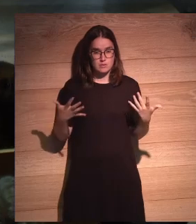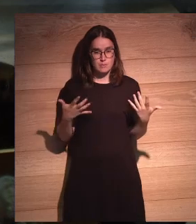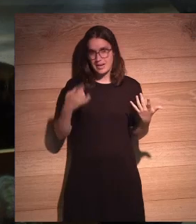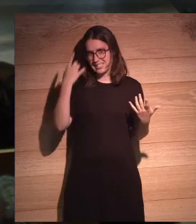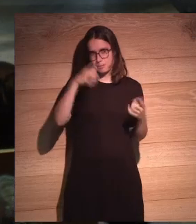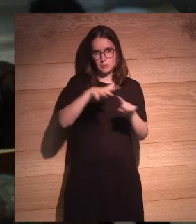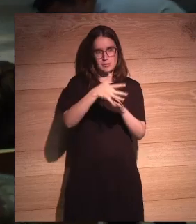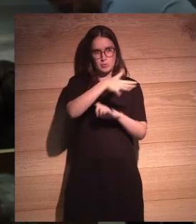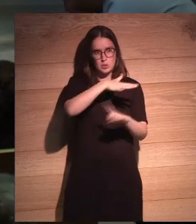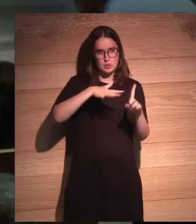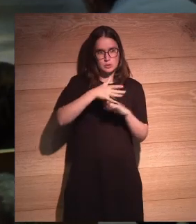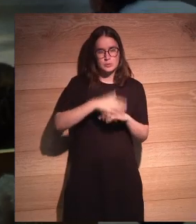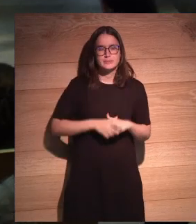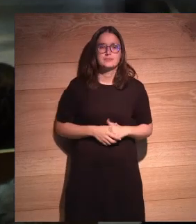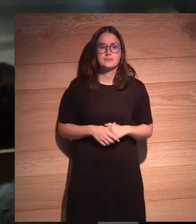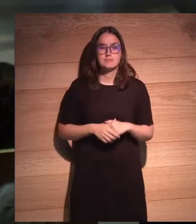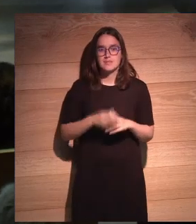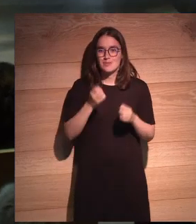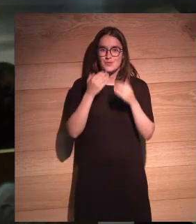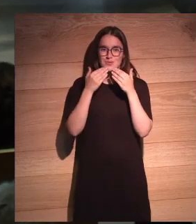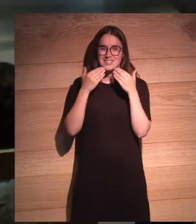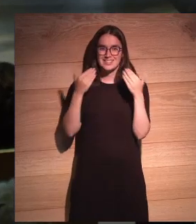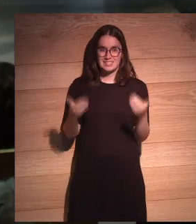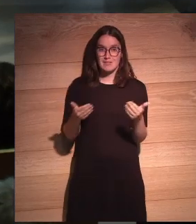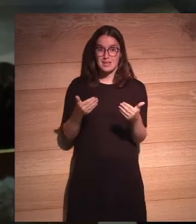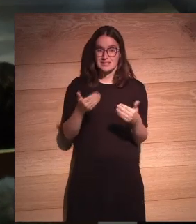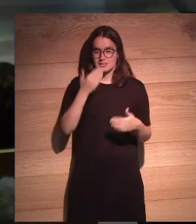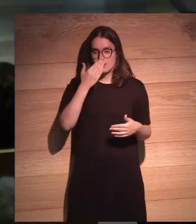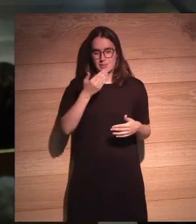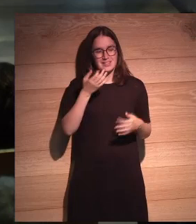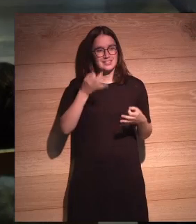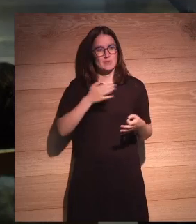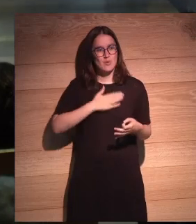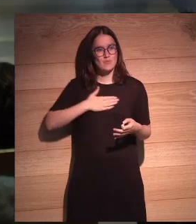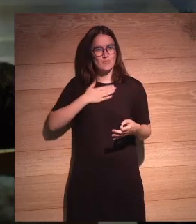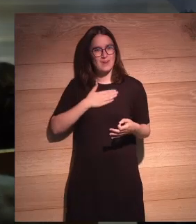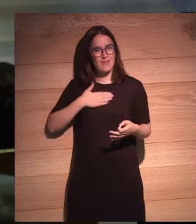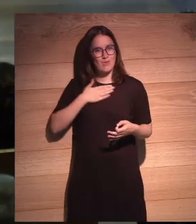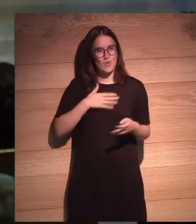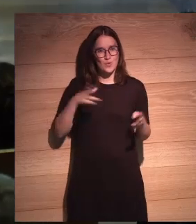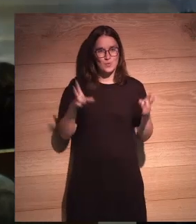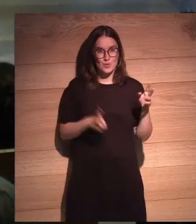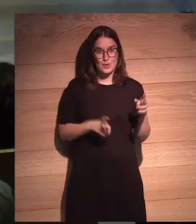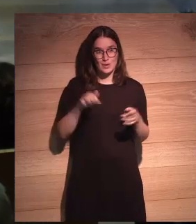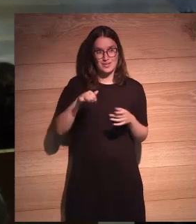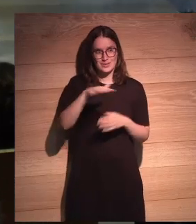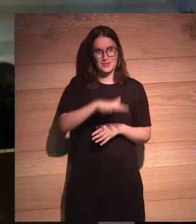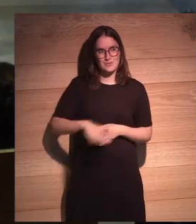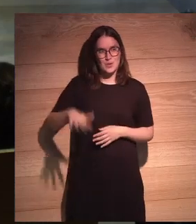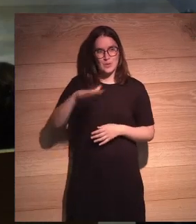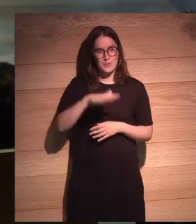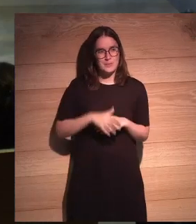lugar. Elena, por favor. Bueno, pues muchas gracias. La verdad es que es siempre un placer venir a este